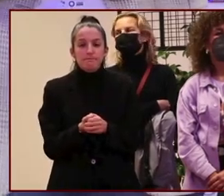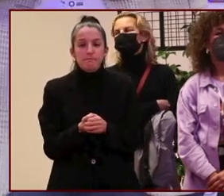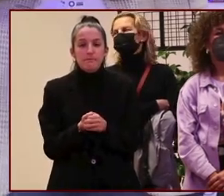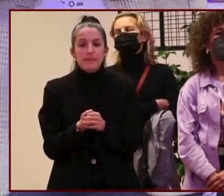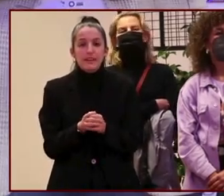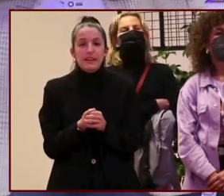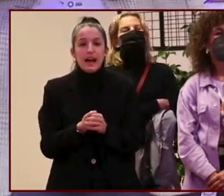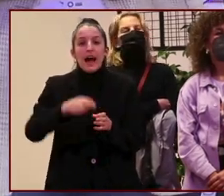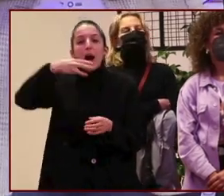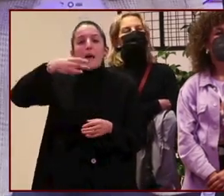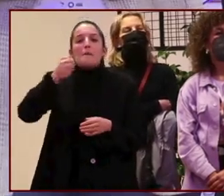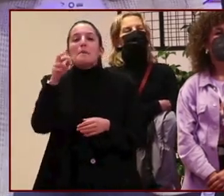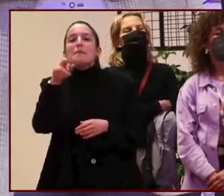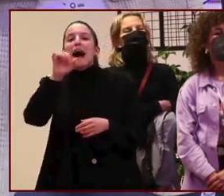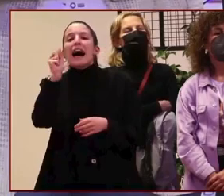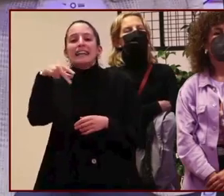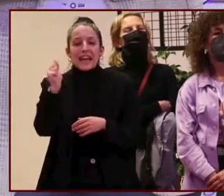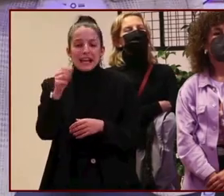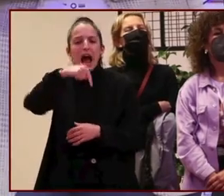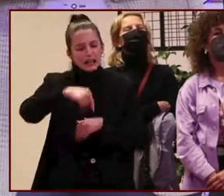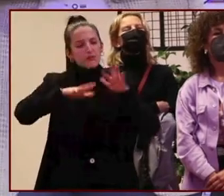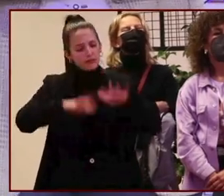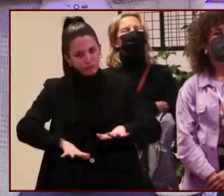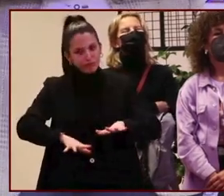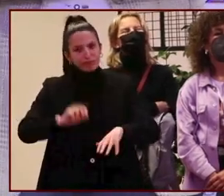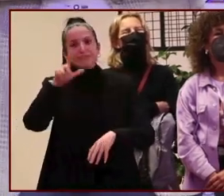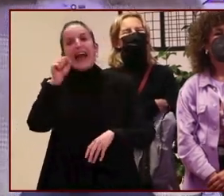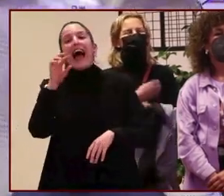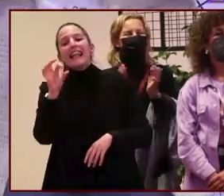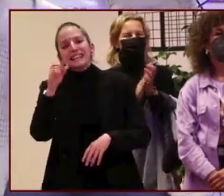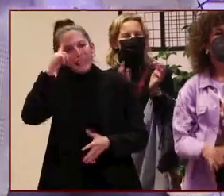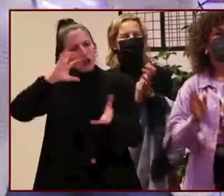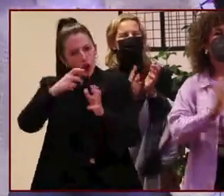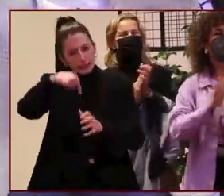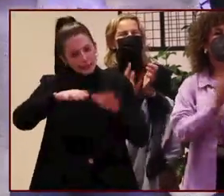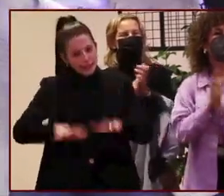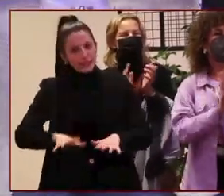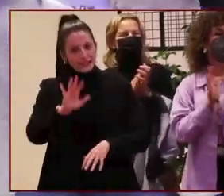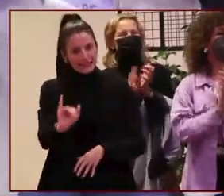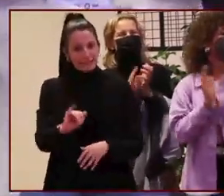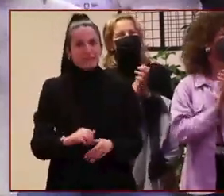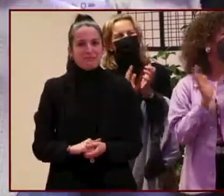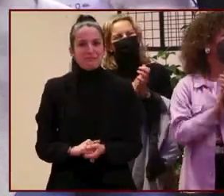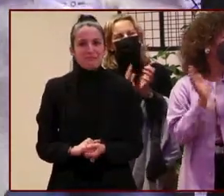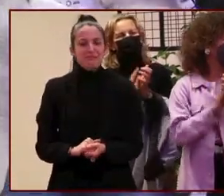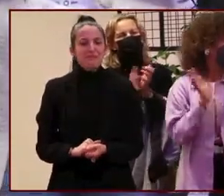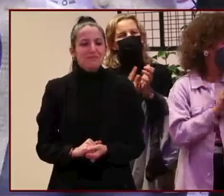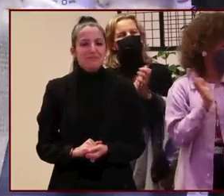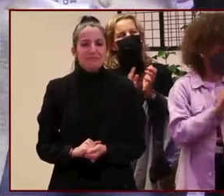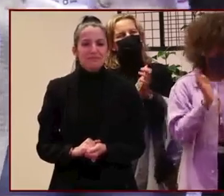mariana estamos las locas y aquí estamos las locas